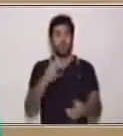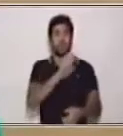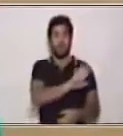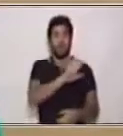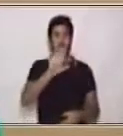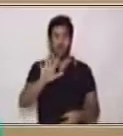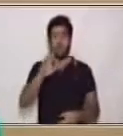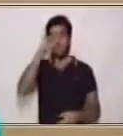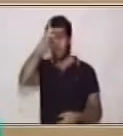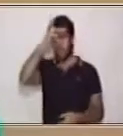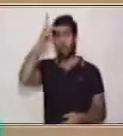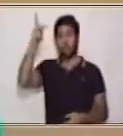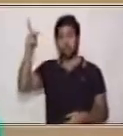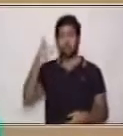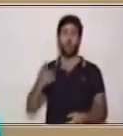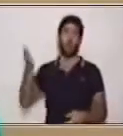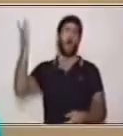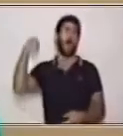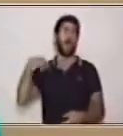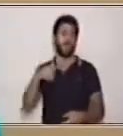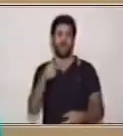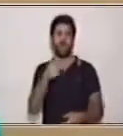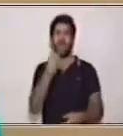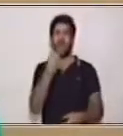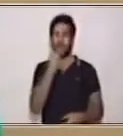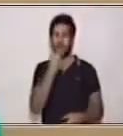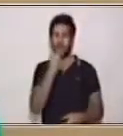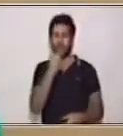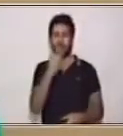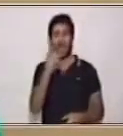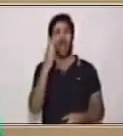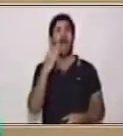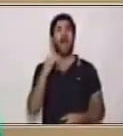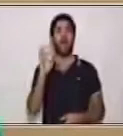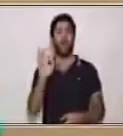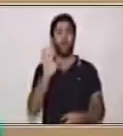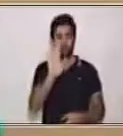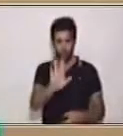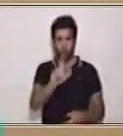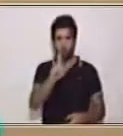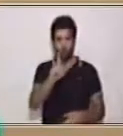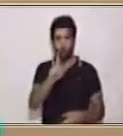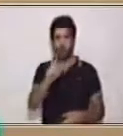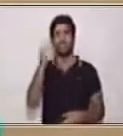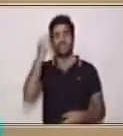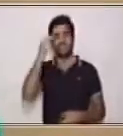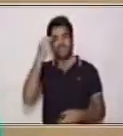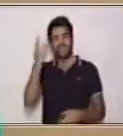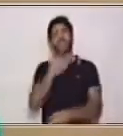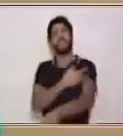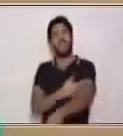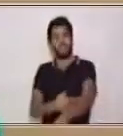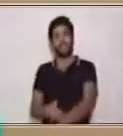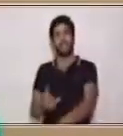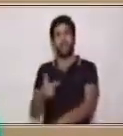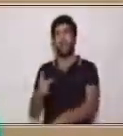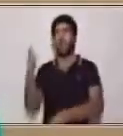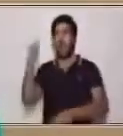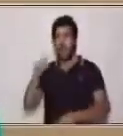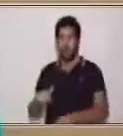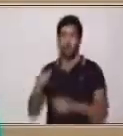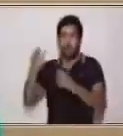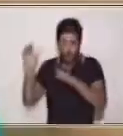tus abuelitos o los adultos mayores sabrán, pero hay algo muy importante. Ahora te voy a integrar a